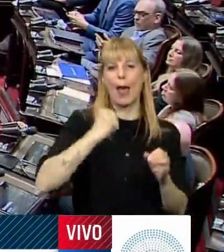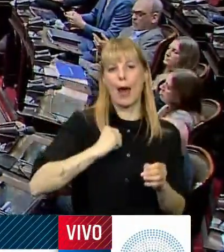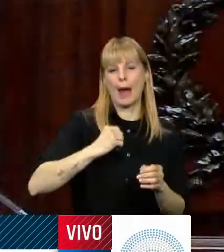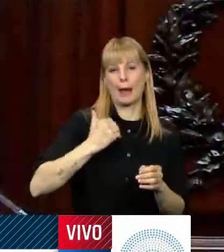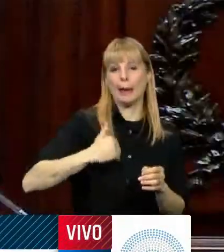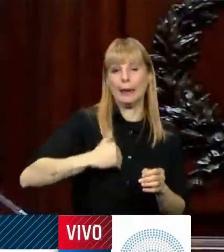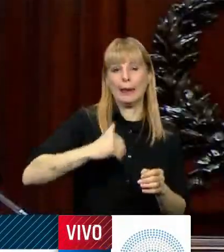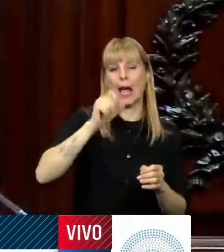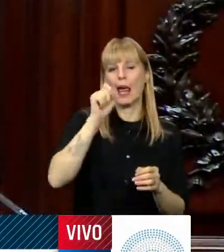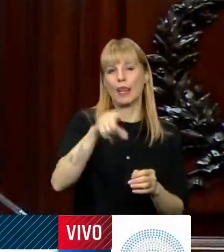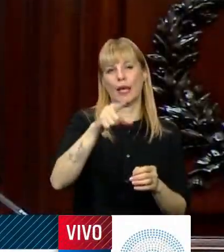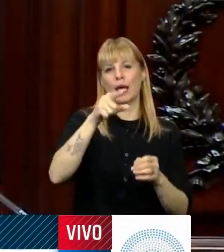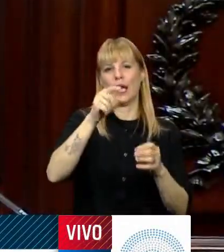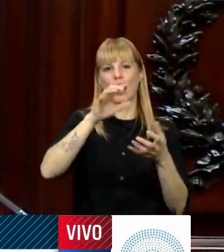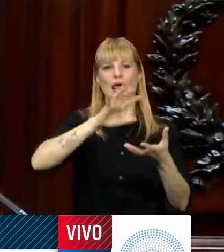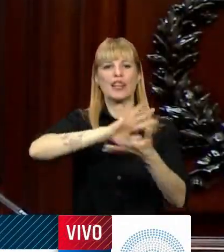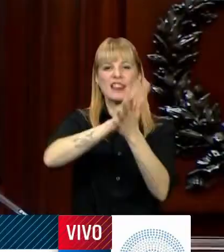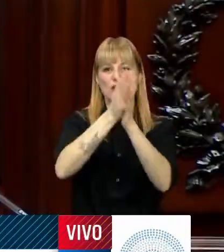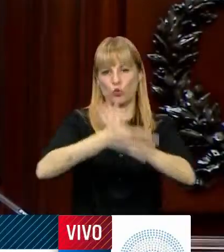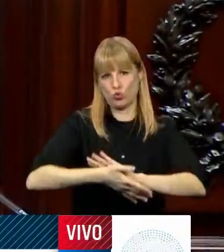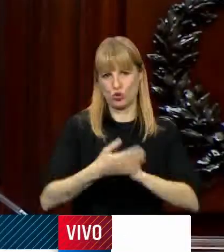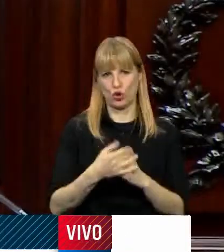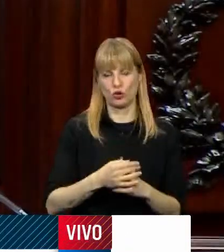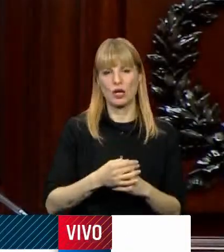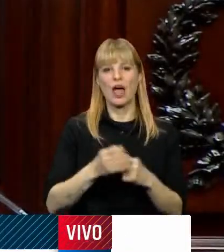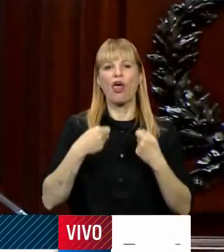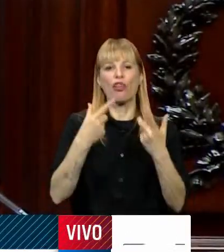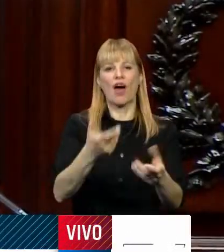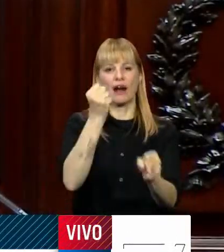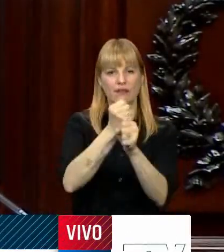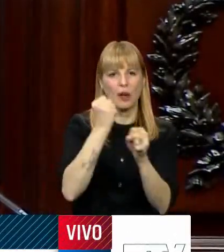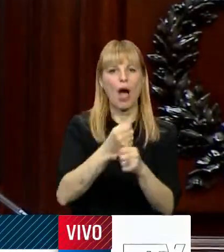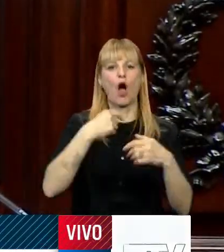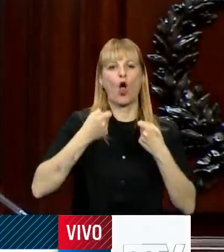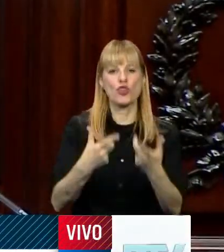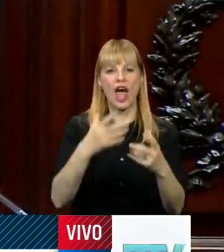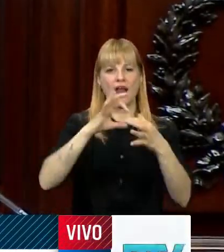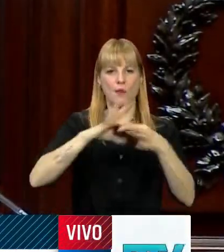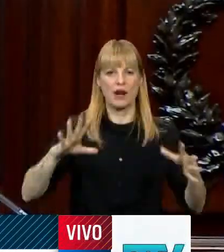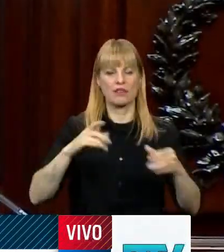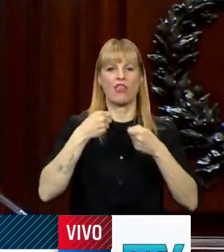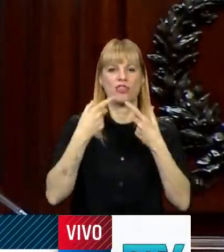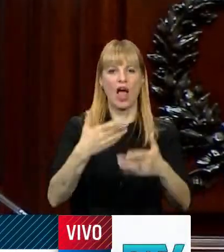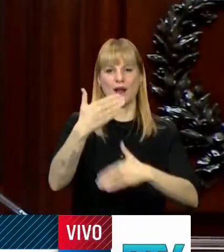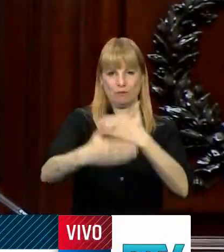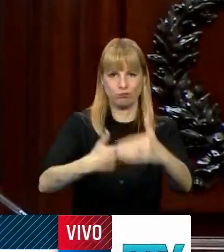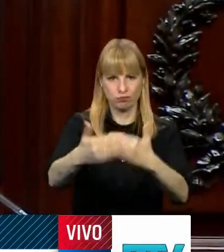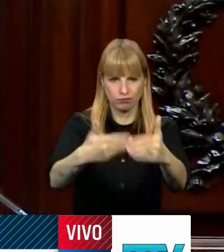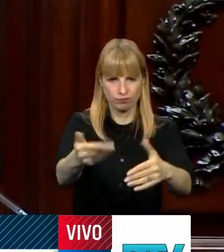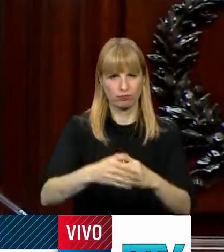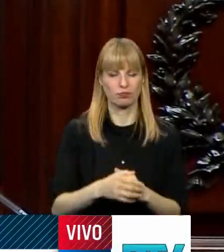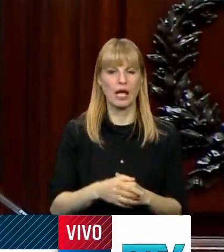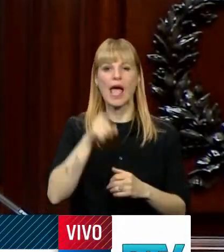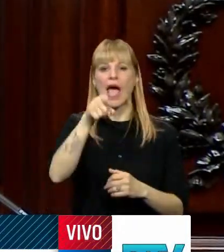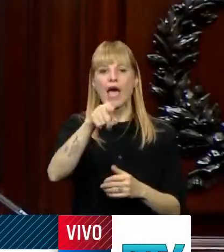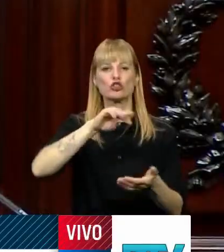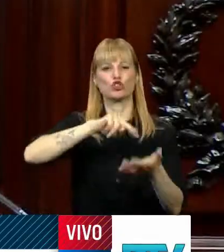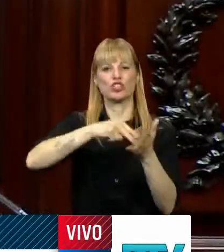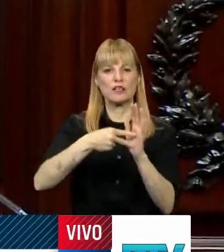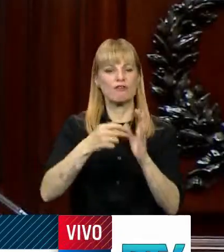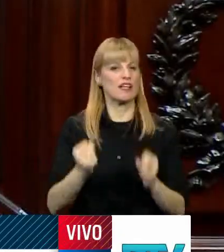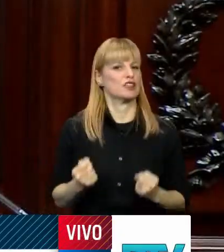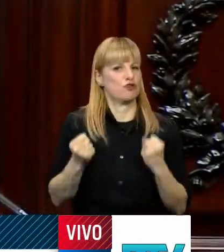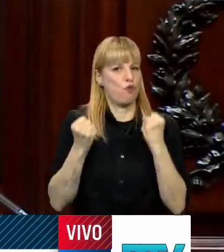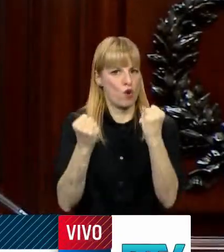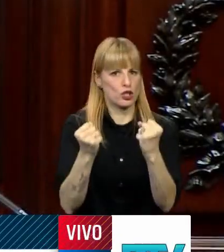encaminarla hacia un futuro de trabajo, progreso y libertad. Y esto implica un gran esfuerzo